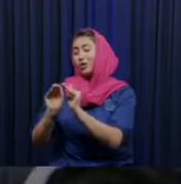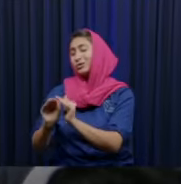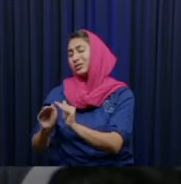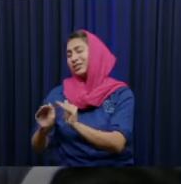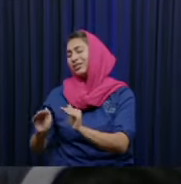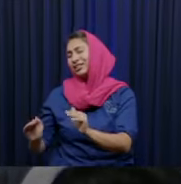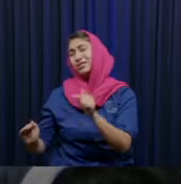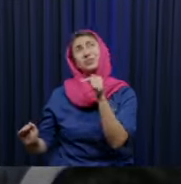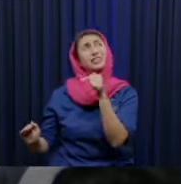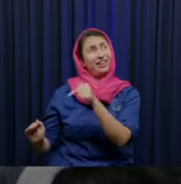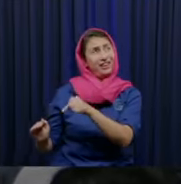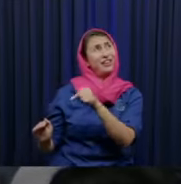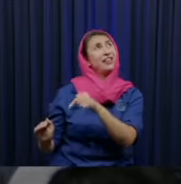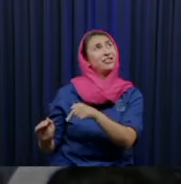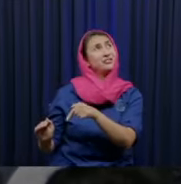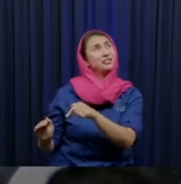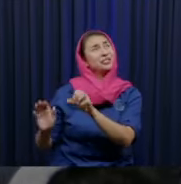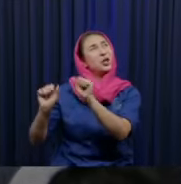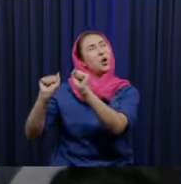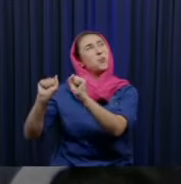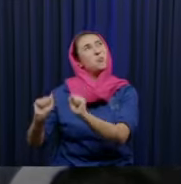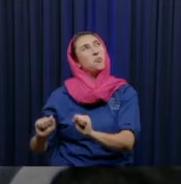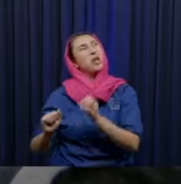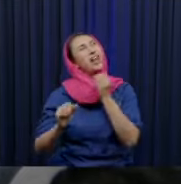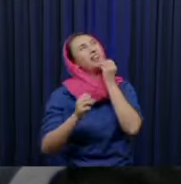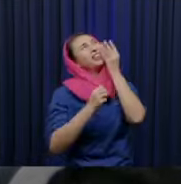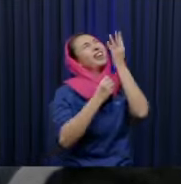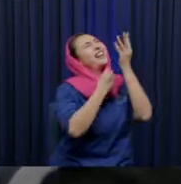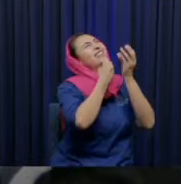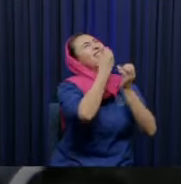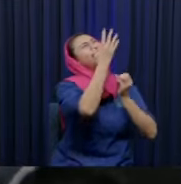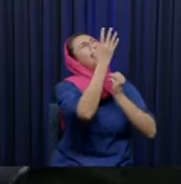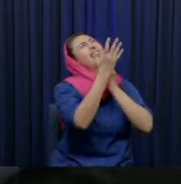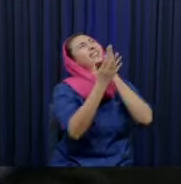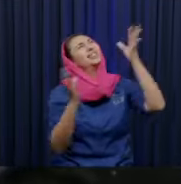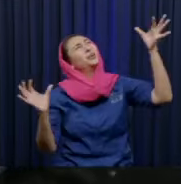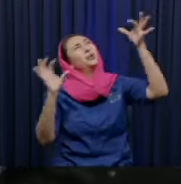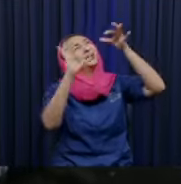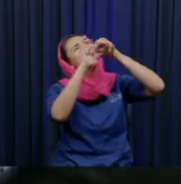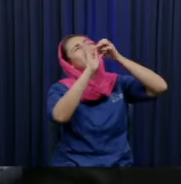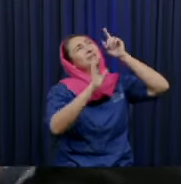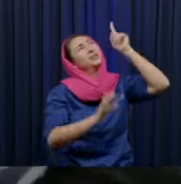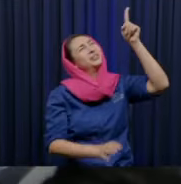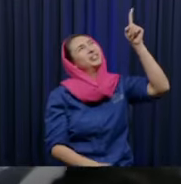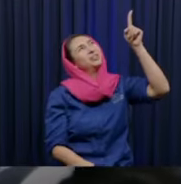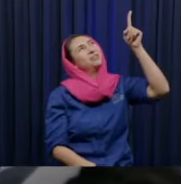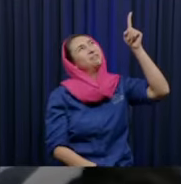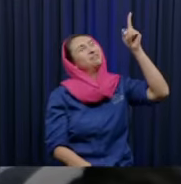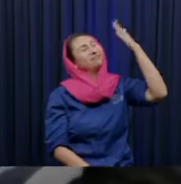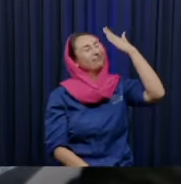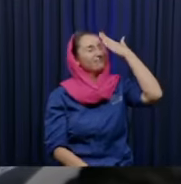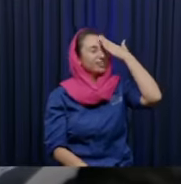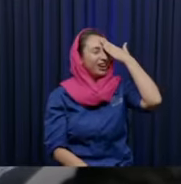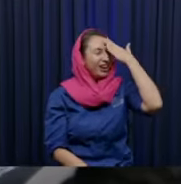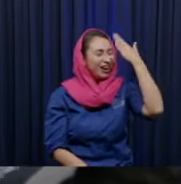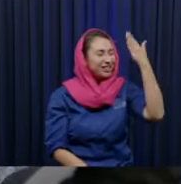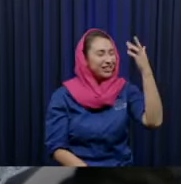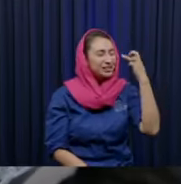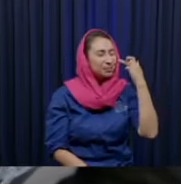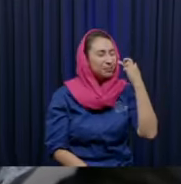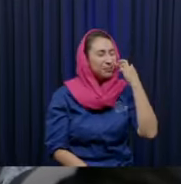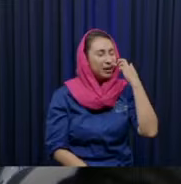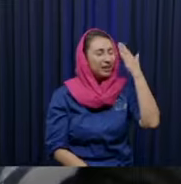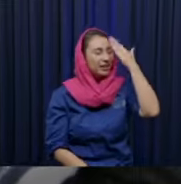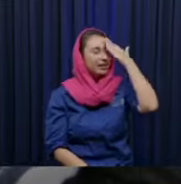niño para poder alabarte, Señor, te lo suplicamos con todo nuestro corazón. Gracias, Padre, gracias, Hijo, y